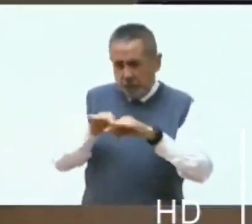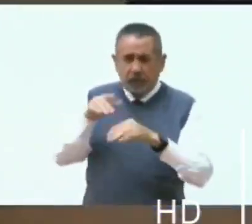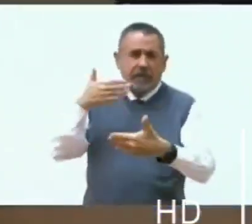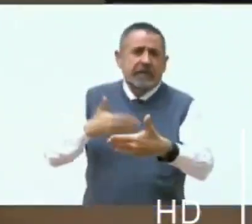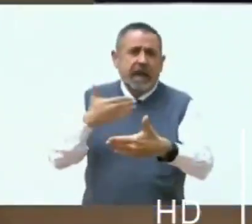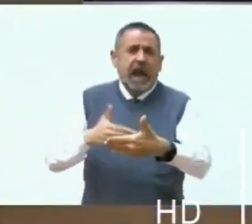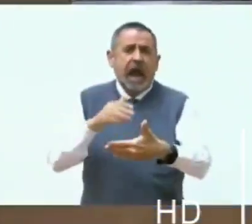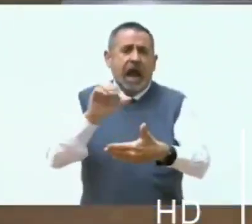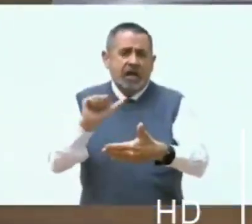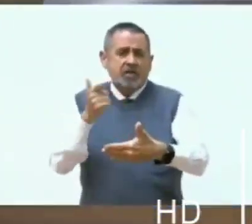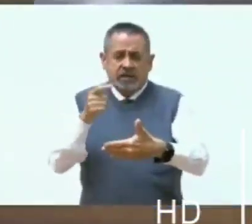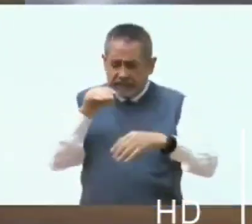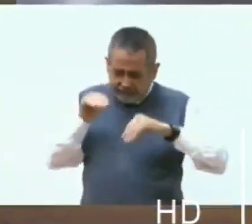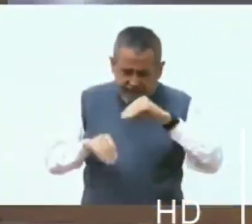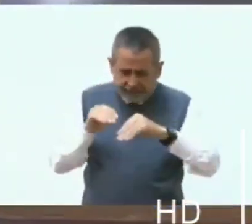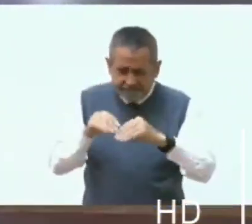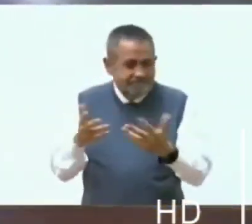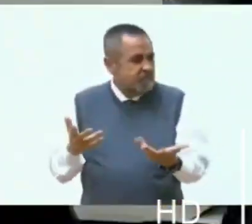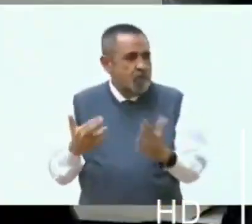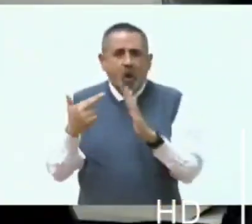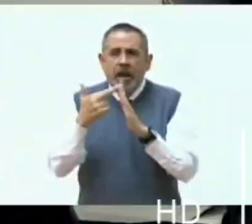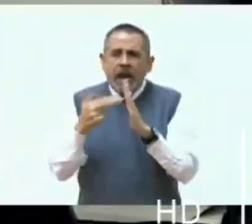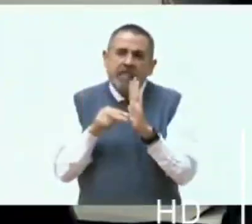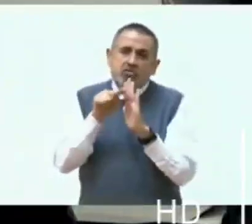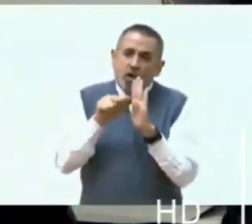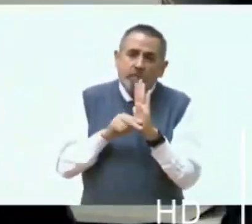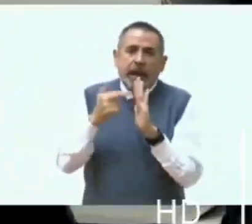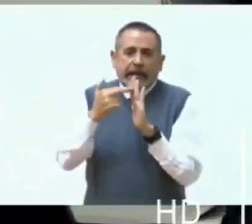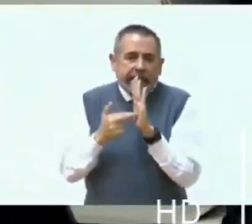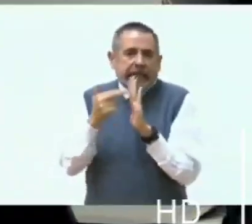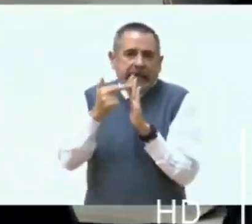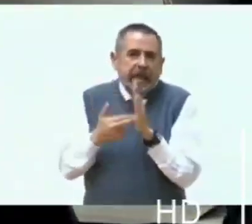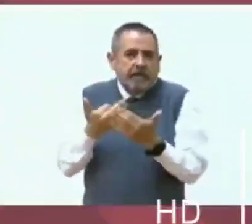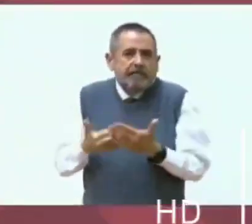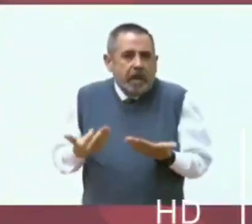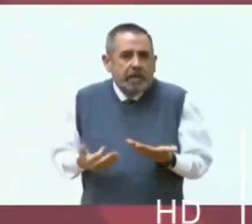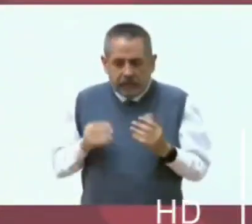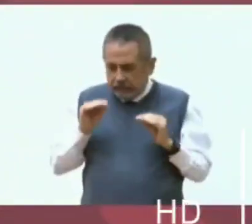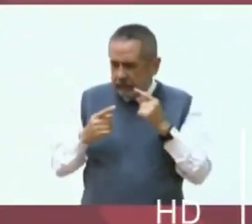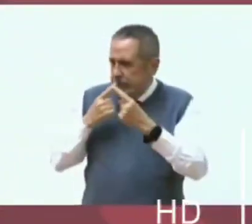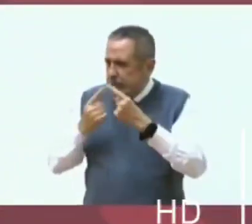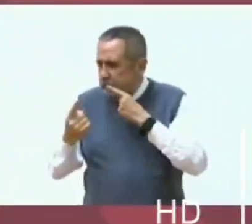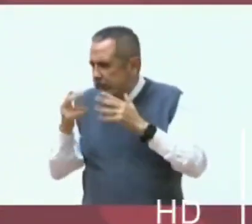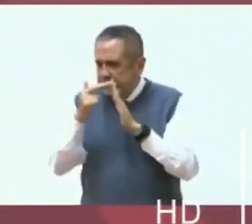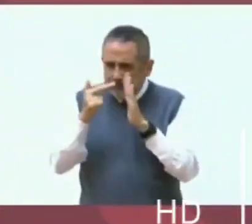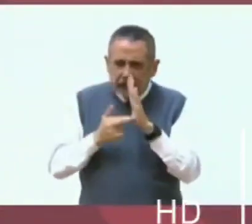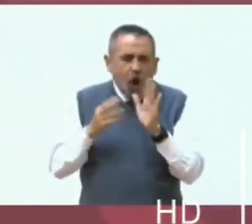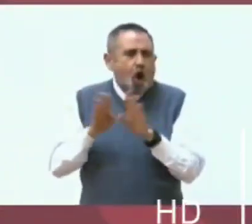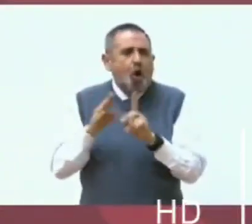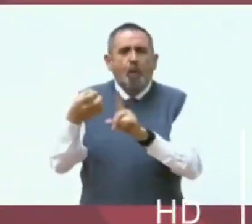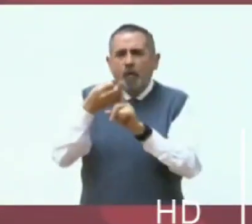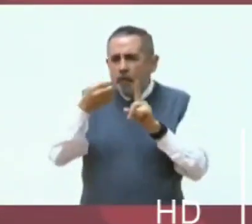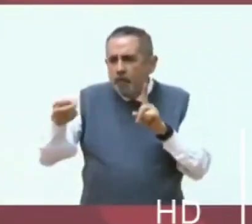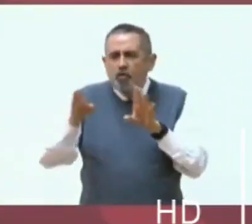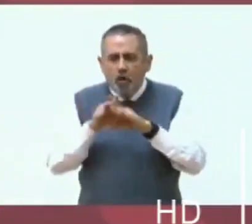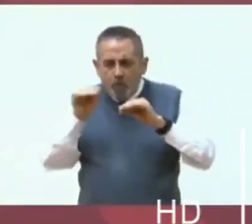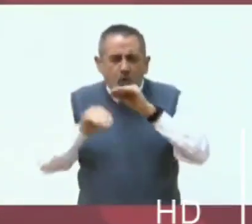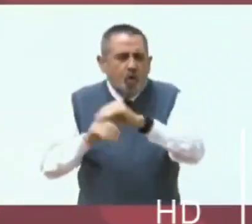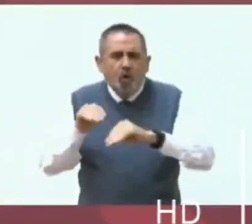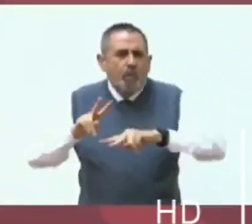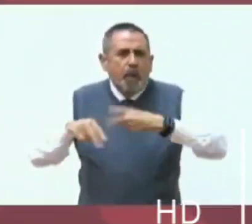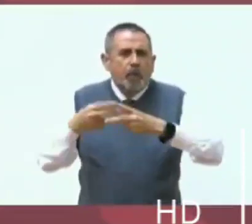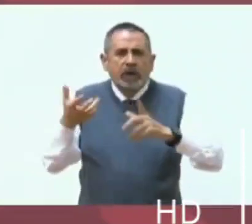archivo, crear instrumentos normativos para realizar de manera adecuada los procesos técnicos como son, entre